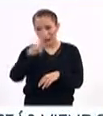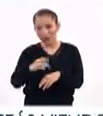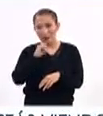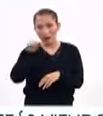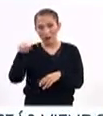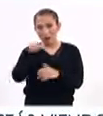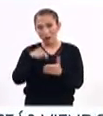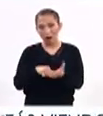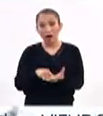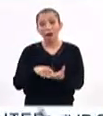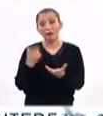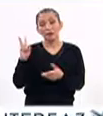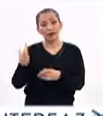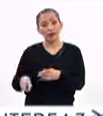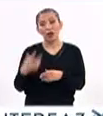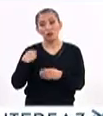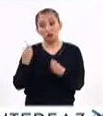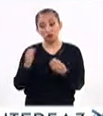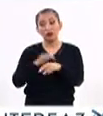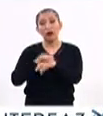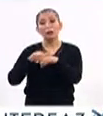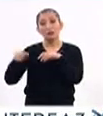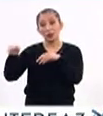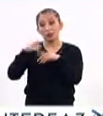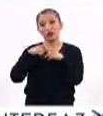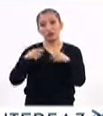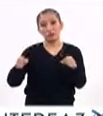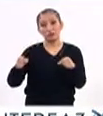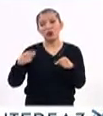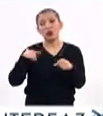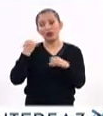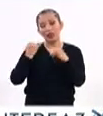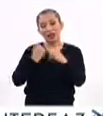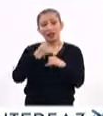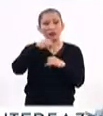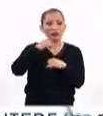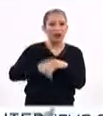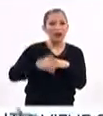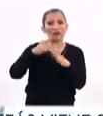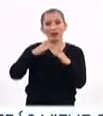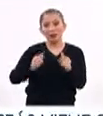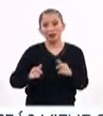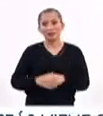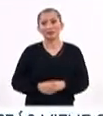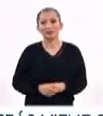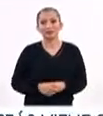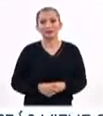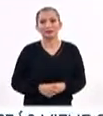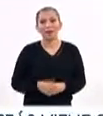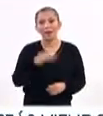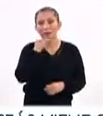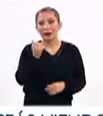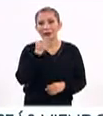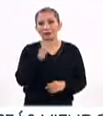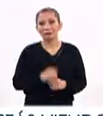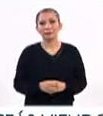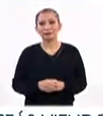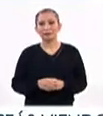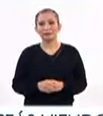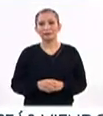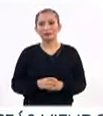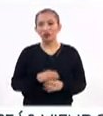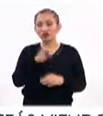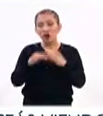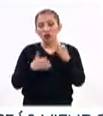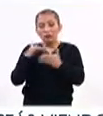también ahí, y la verdad es que hice muchos amigos a nivel internacional, de Italia, de Francia, Claro. Alemania, entonces pues